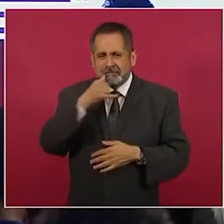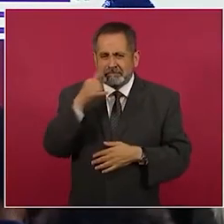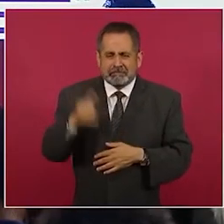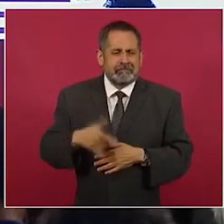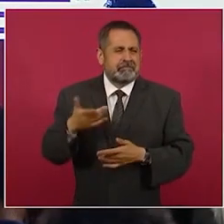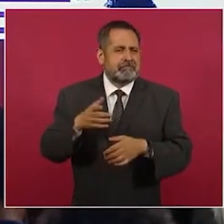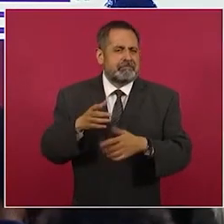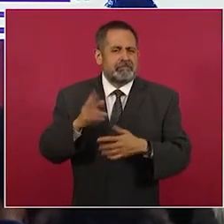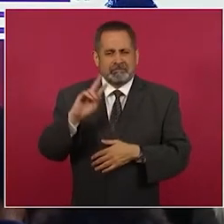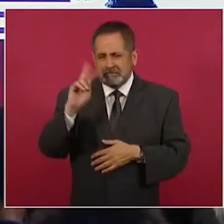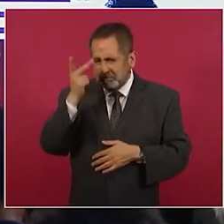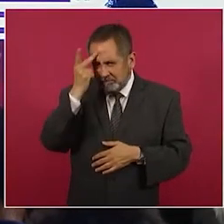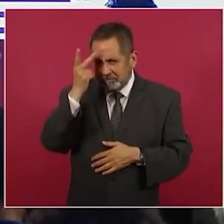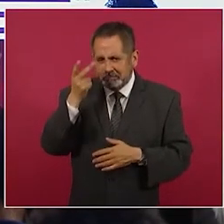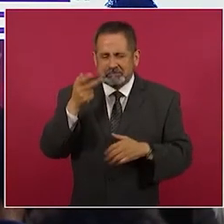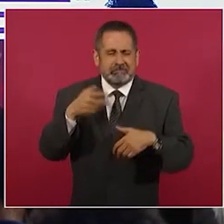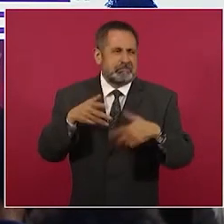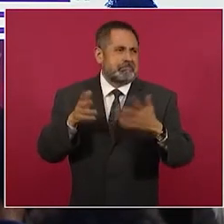Italia, Polonia,